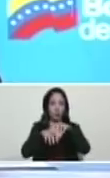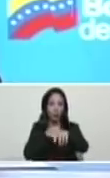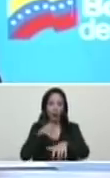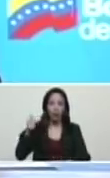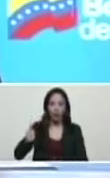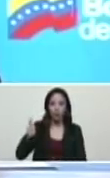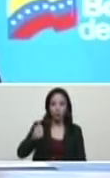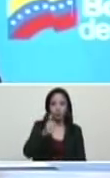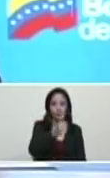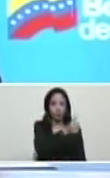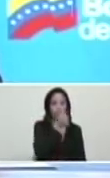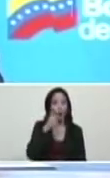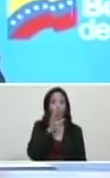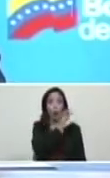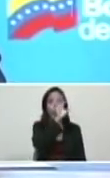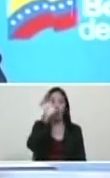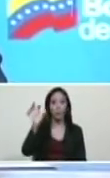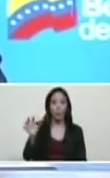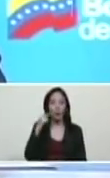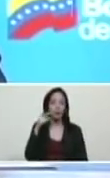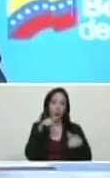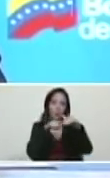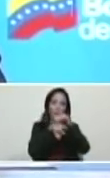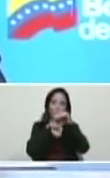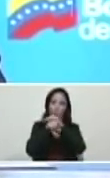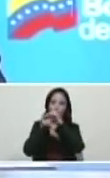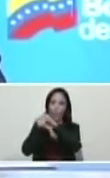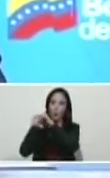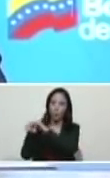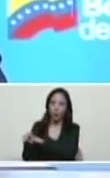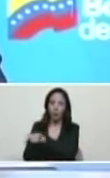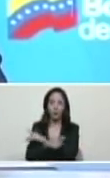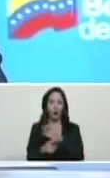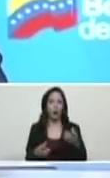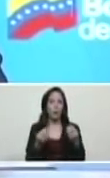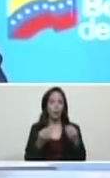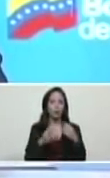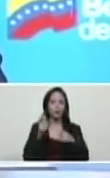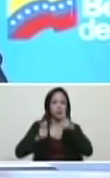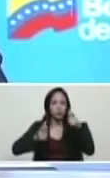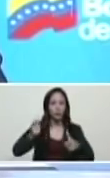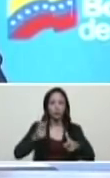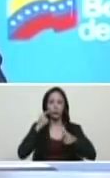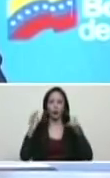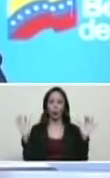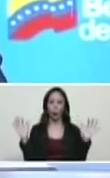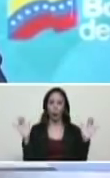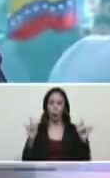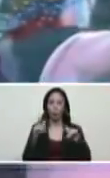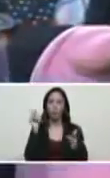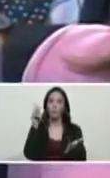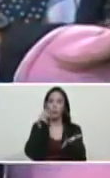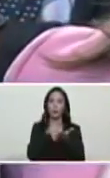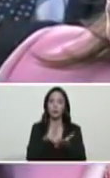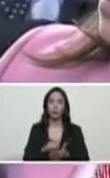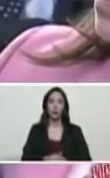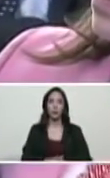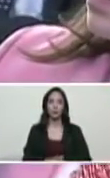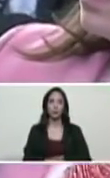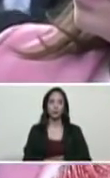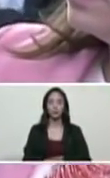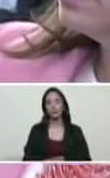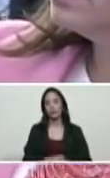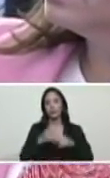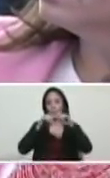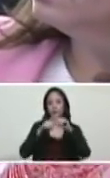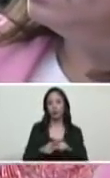y de cada uno de los representantes turbooperadores presentes. Ha habido más